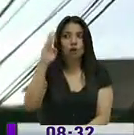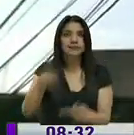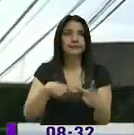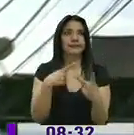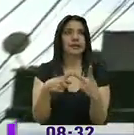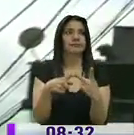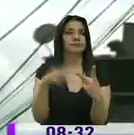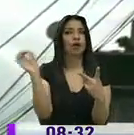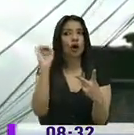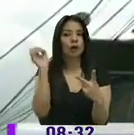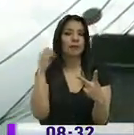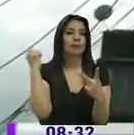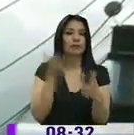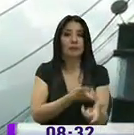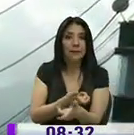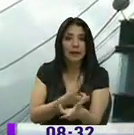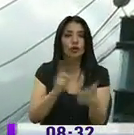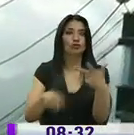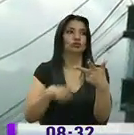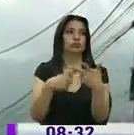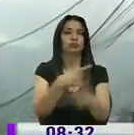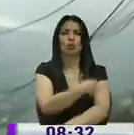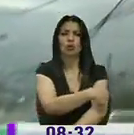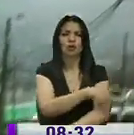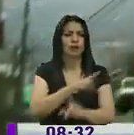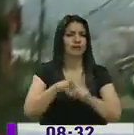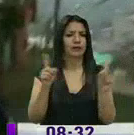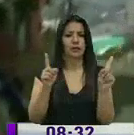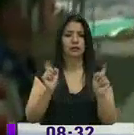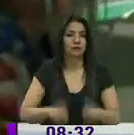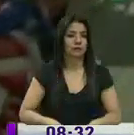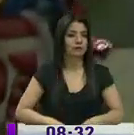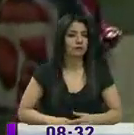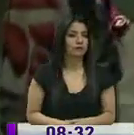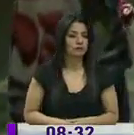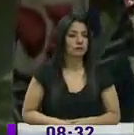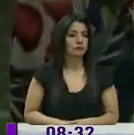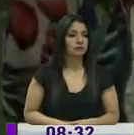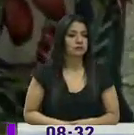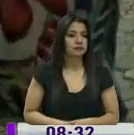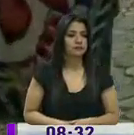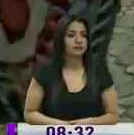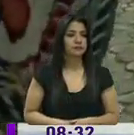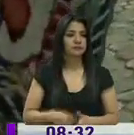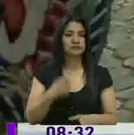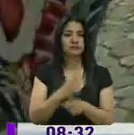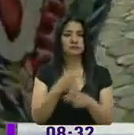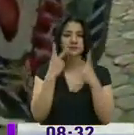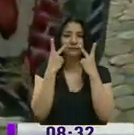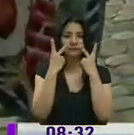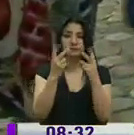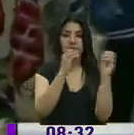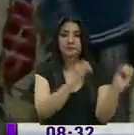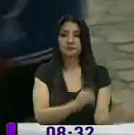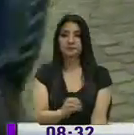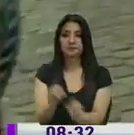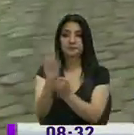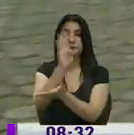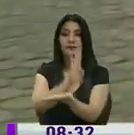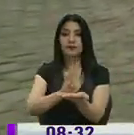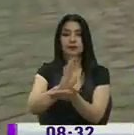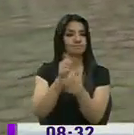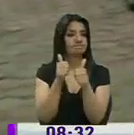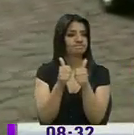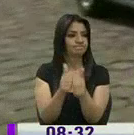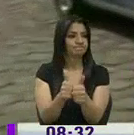necesario bomberos cruz roja y todos esos dioses estamos viendo organizando al barrio estamos demostrando